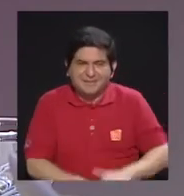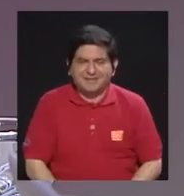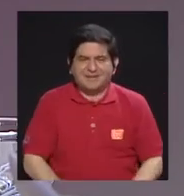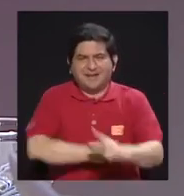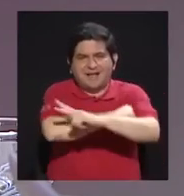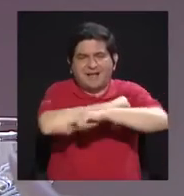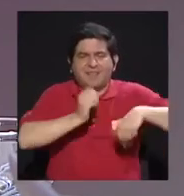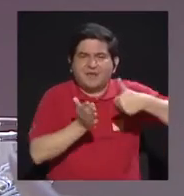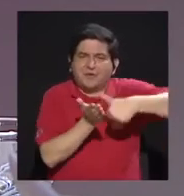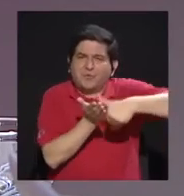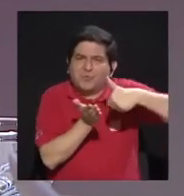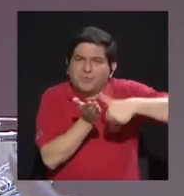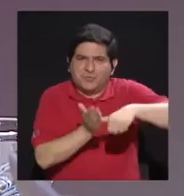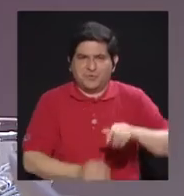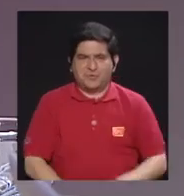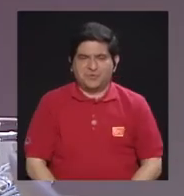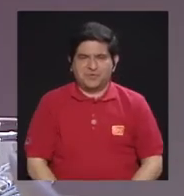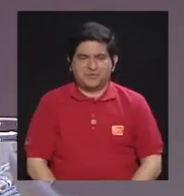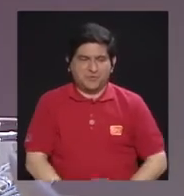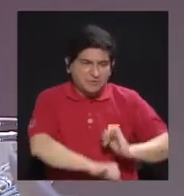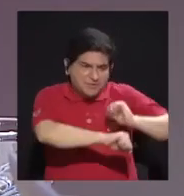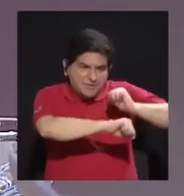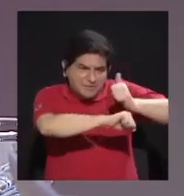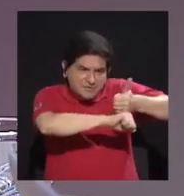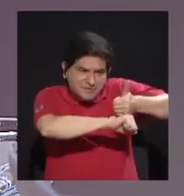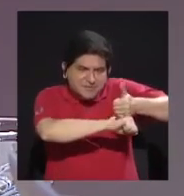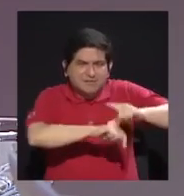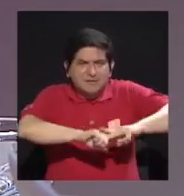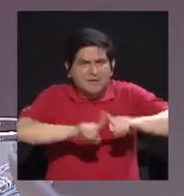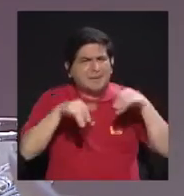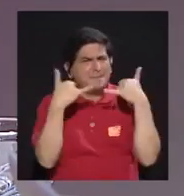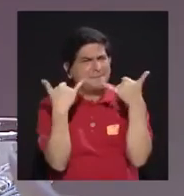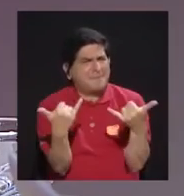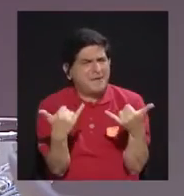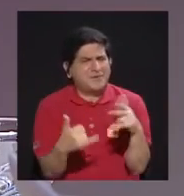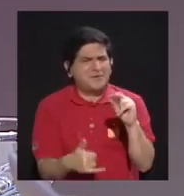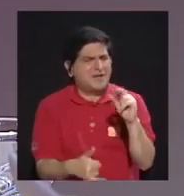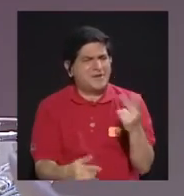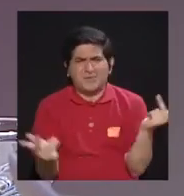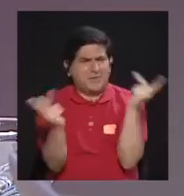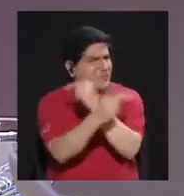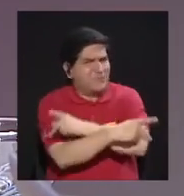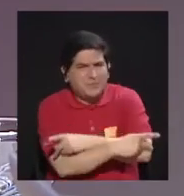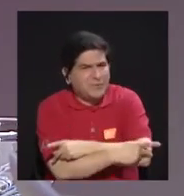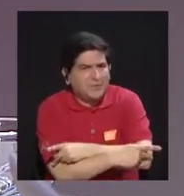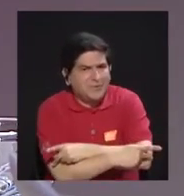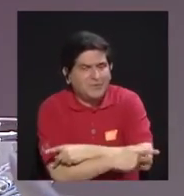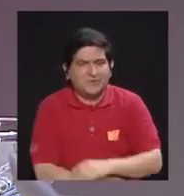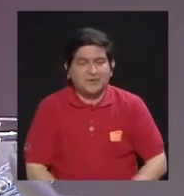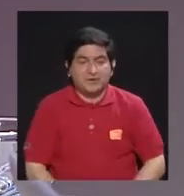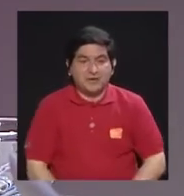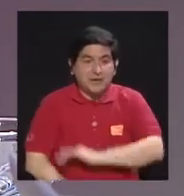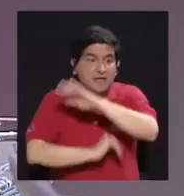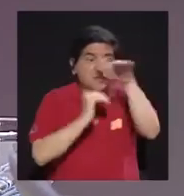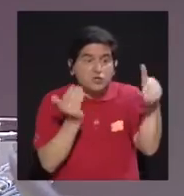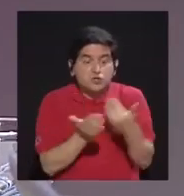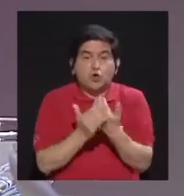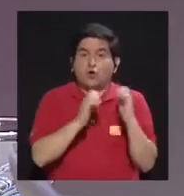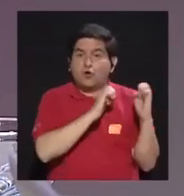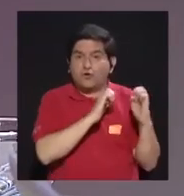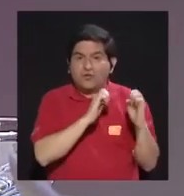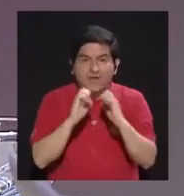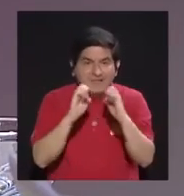fraude electoral se teje, pero ya eso no es lo más grave, como el hecho de toda la estrategia